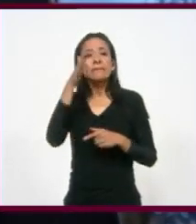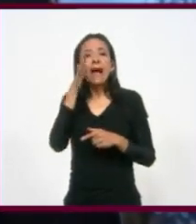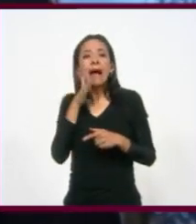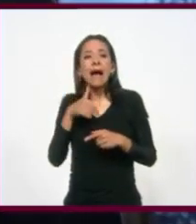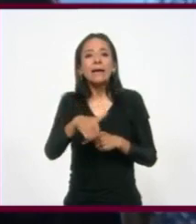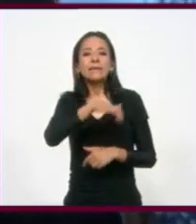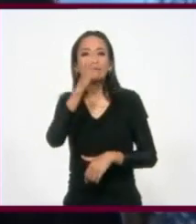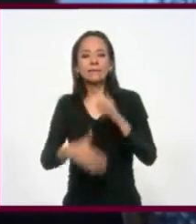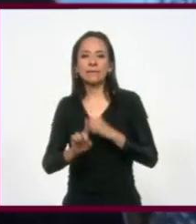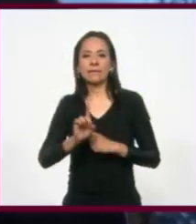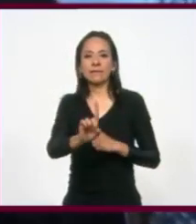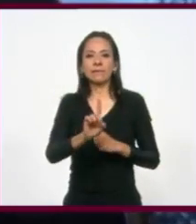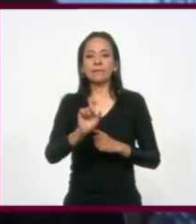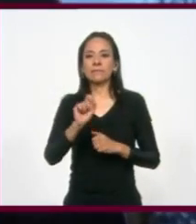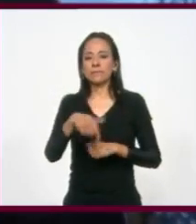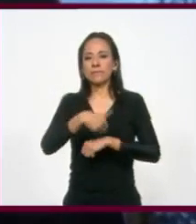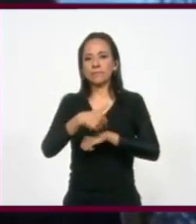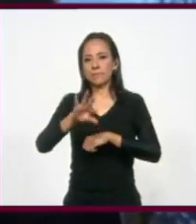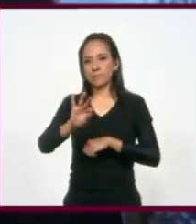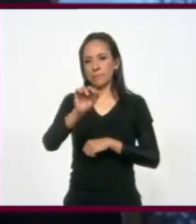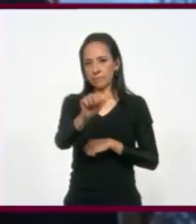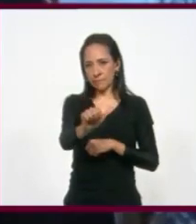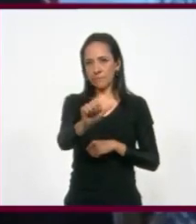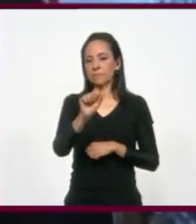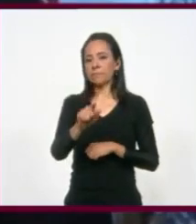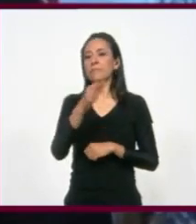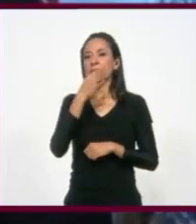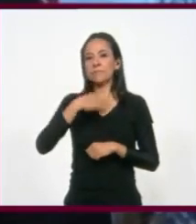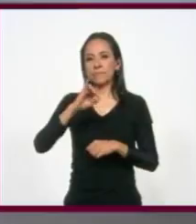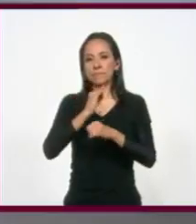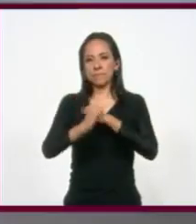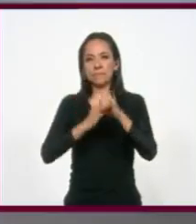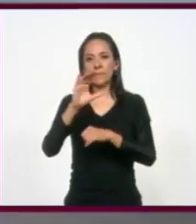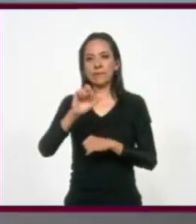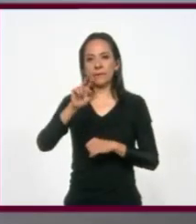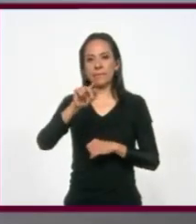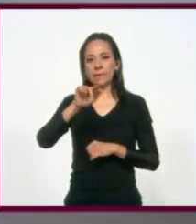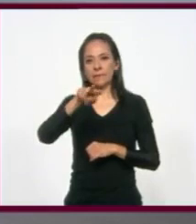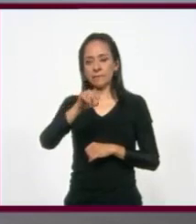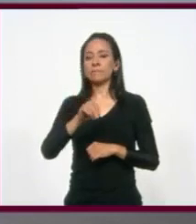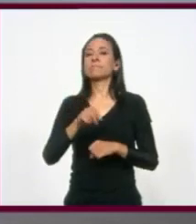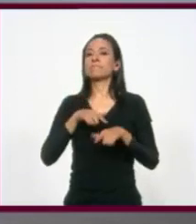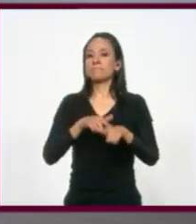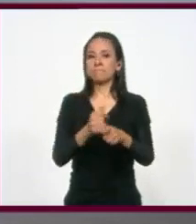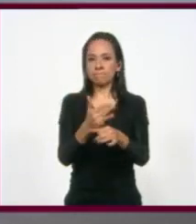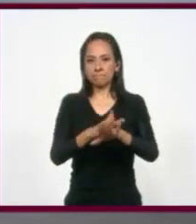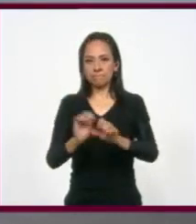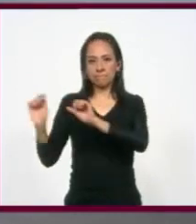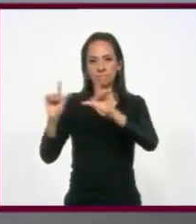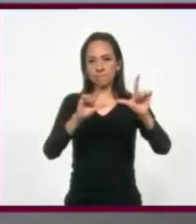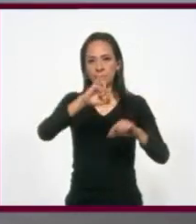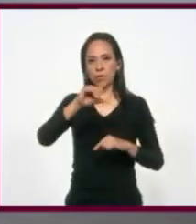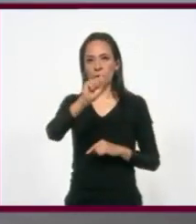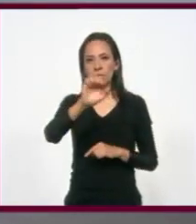clausura el próximo domingo de esta 46ª edición del Festival Cervantino. Seguiremos informando con imágenes de José Luis